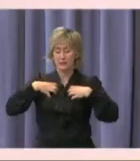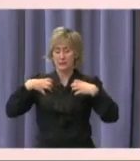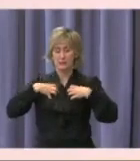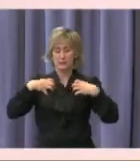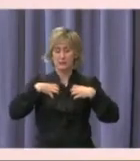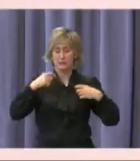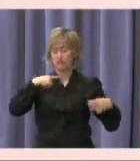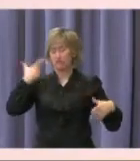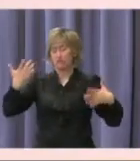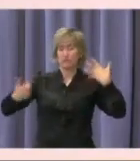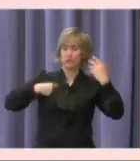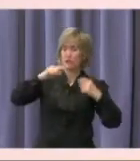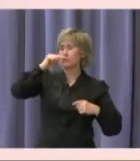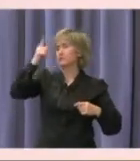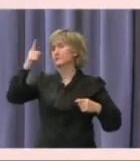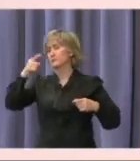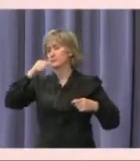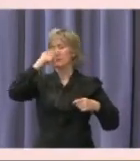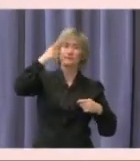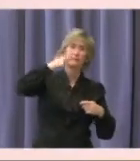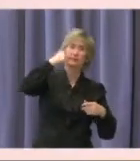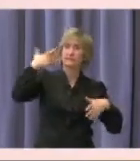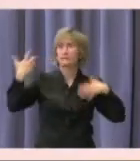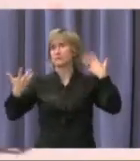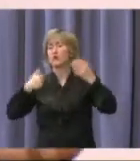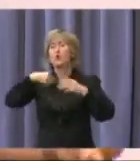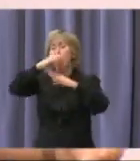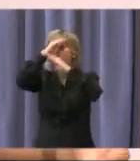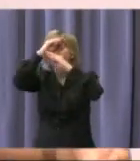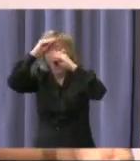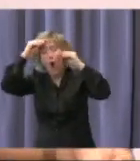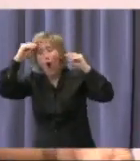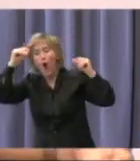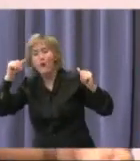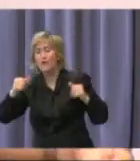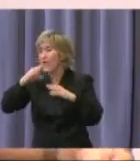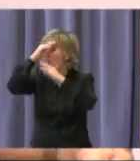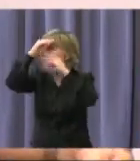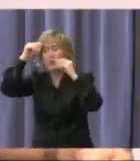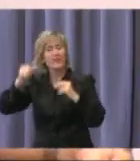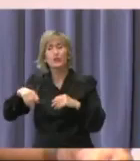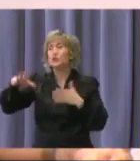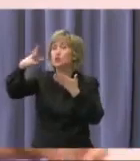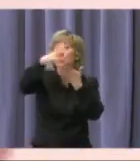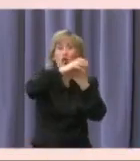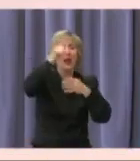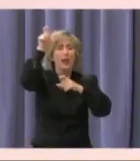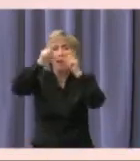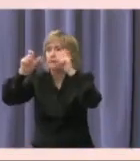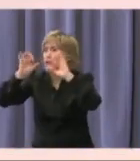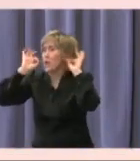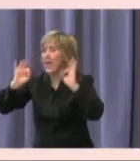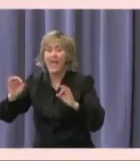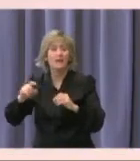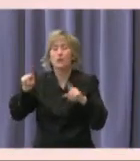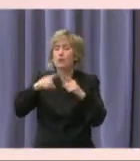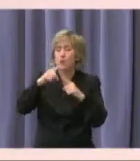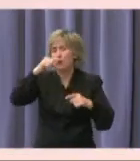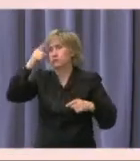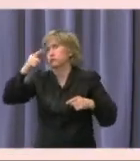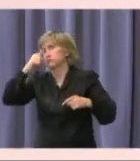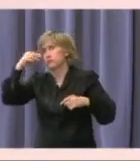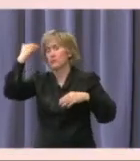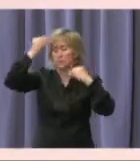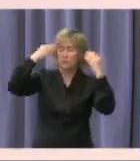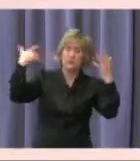¿Qué difícil es librarse del androcentrismo? Llevamos toda la historia de la humanidad androcéntrica. Entonces, por mucho que queramos y por mucho que nos parezca